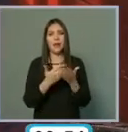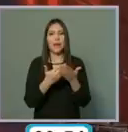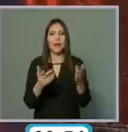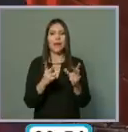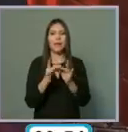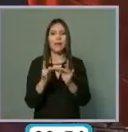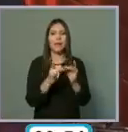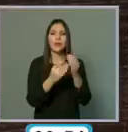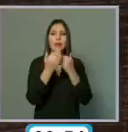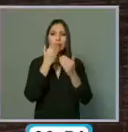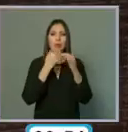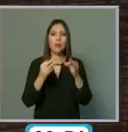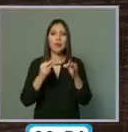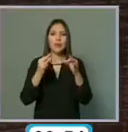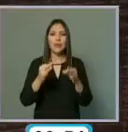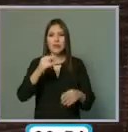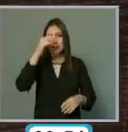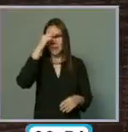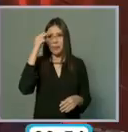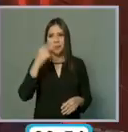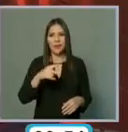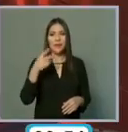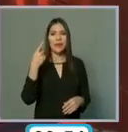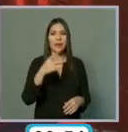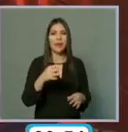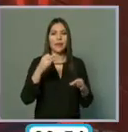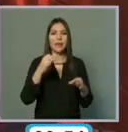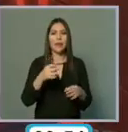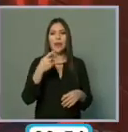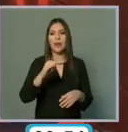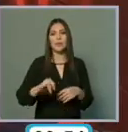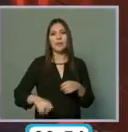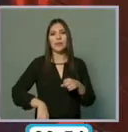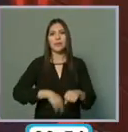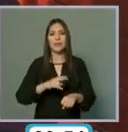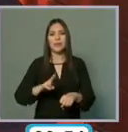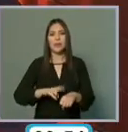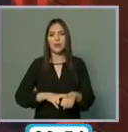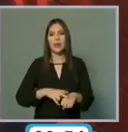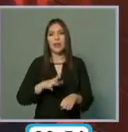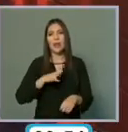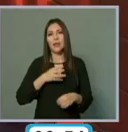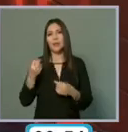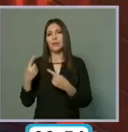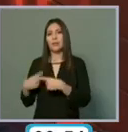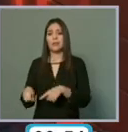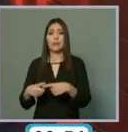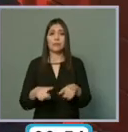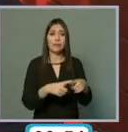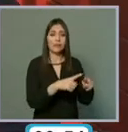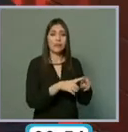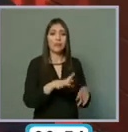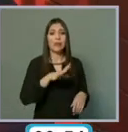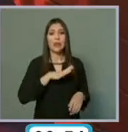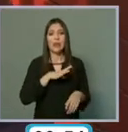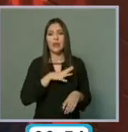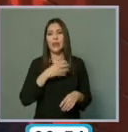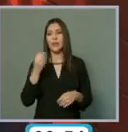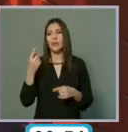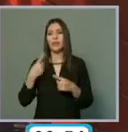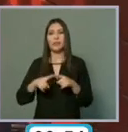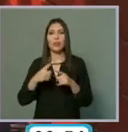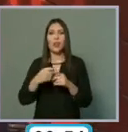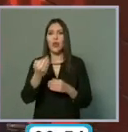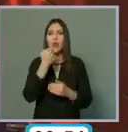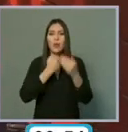tan típica mexicana que es parte ya de nuestro folclore, obviamente, y que además hay de muchos tipos, hay de muchos